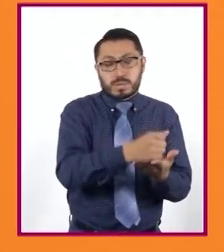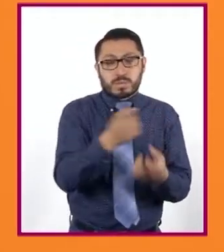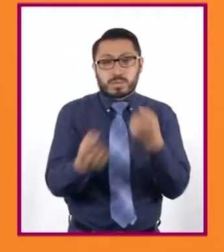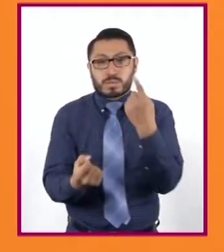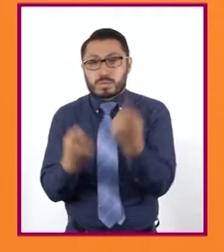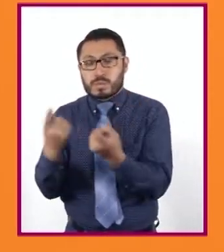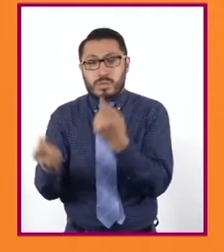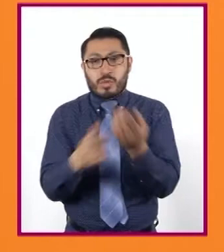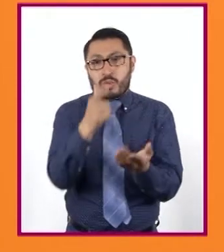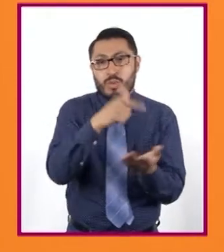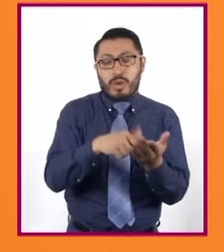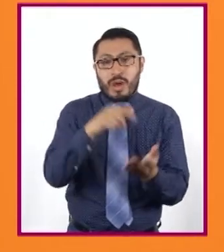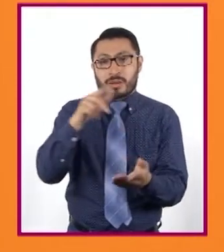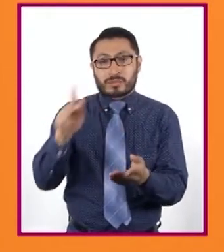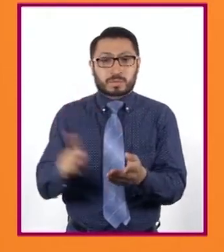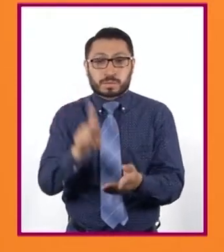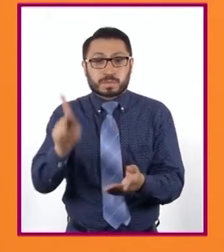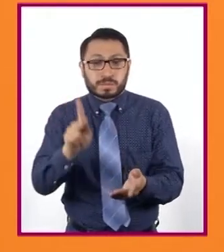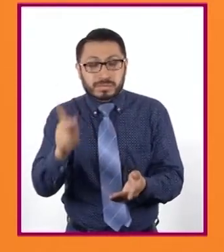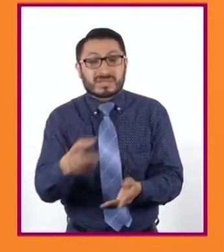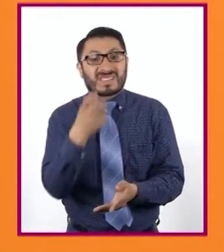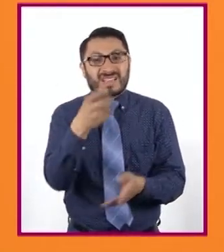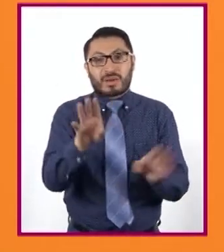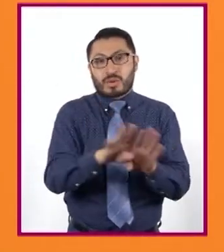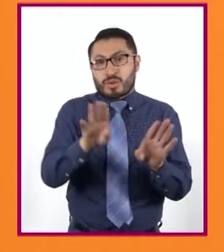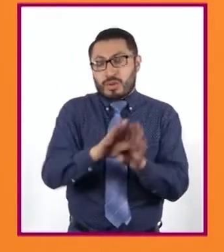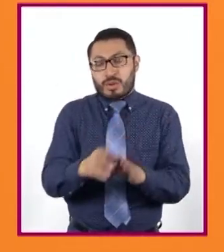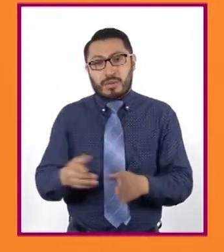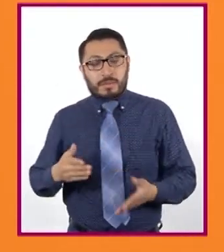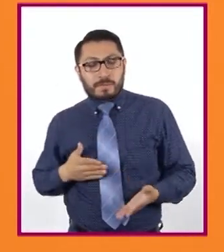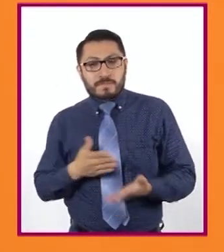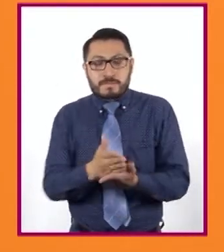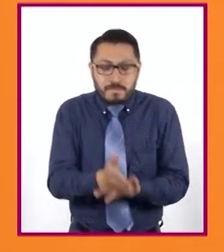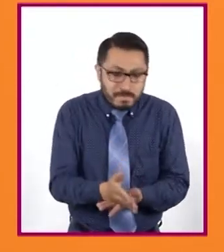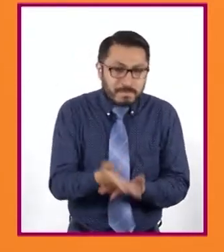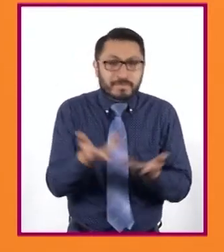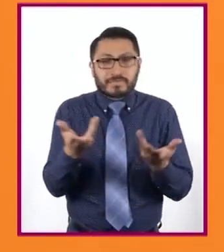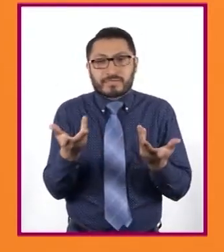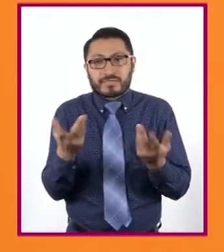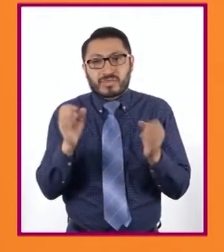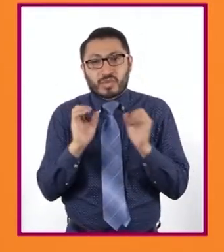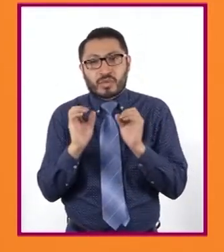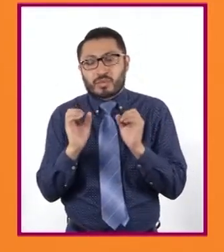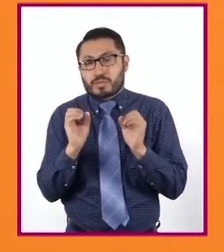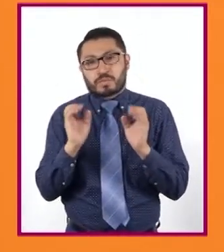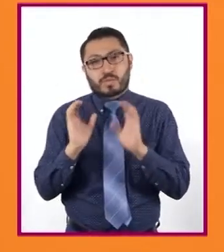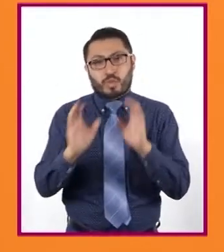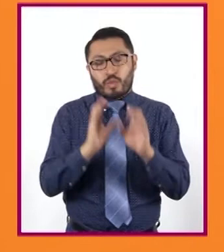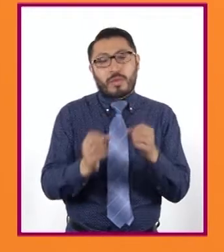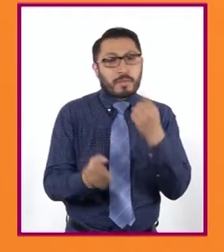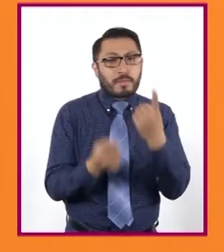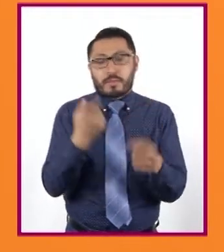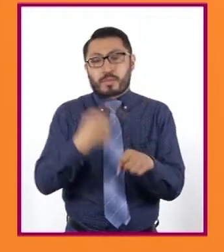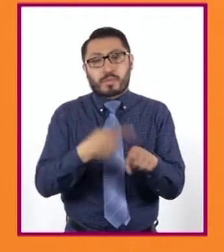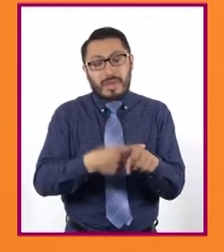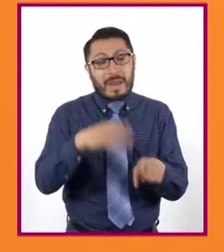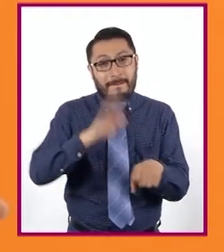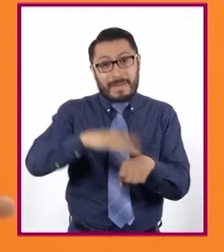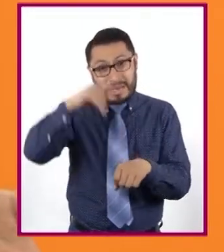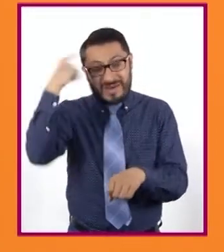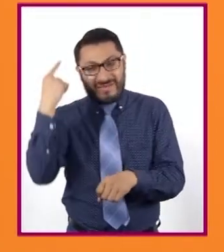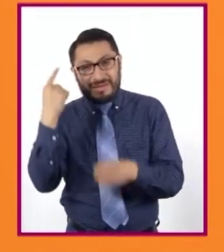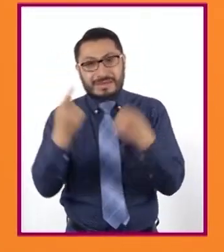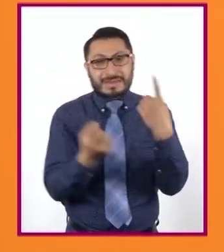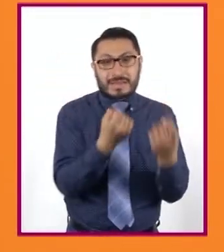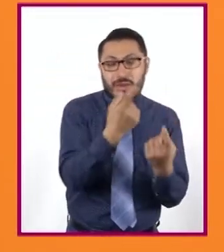zonas rurales. Esto hace que el acceso al cuidado de algunos padecimientos sea más sencillo en algunos lugares que